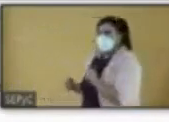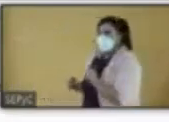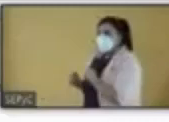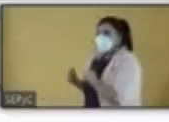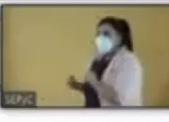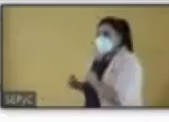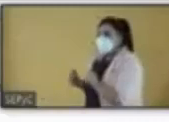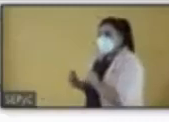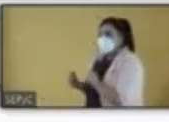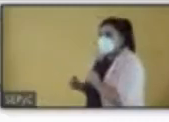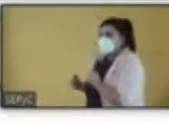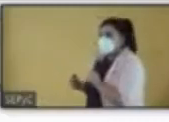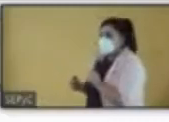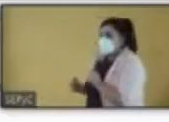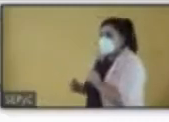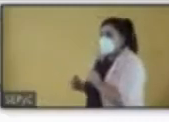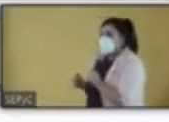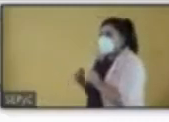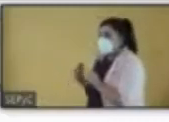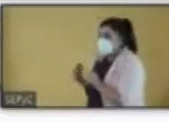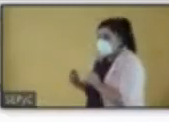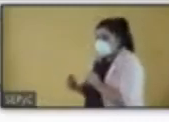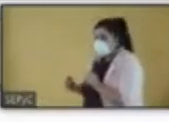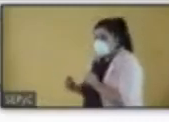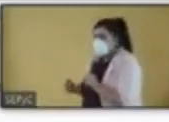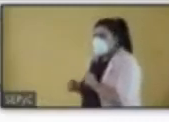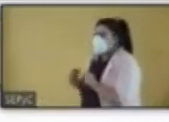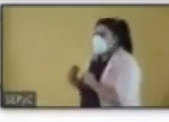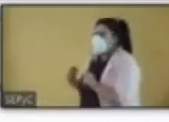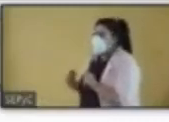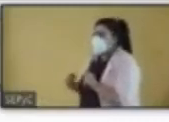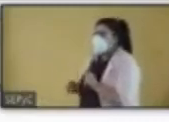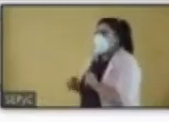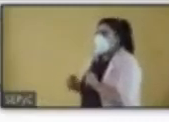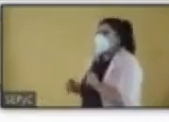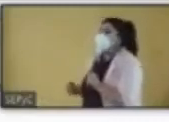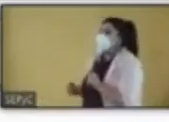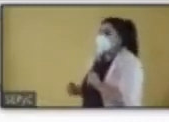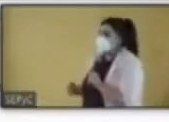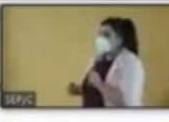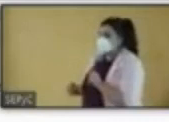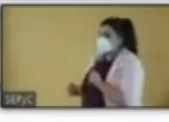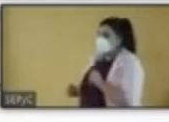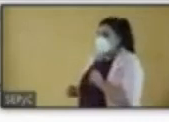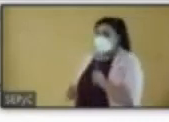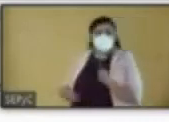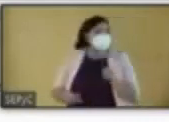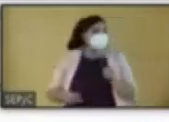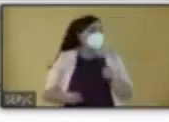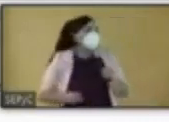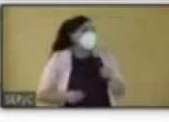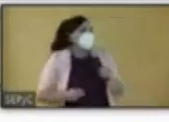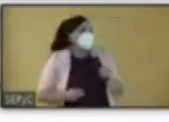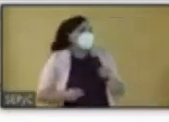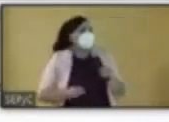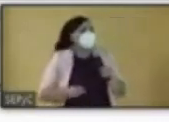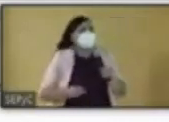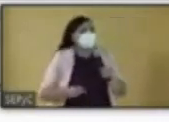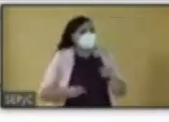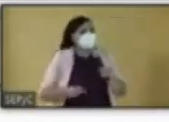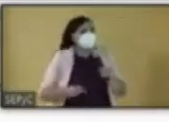más empleos dentro del Poder Ejecutivo, tengan oportunidad aquí de especificar cuáles son esas otras plazas con que cuentan. Entonces,